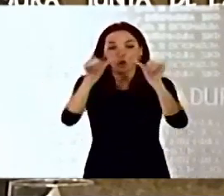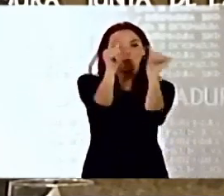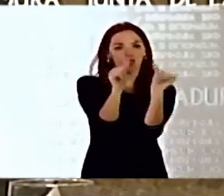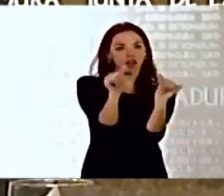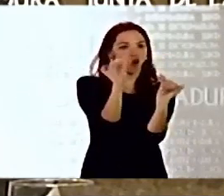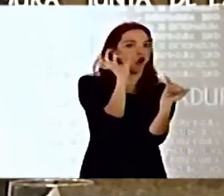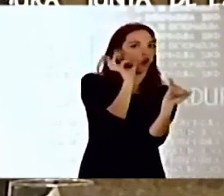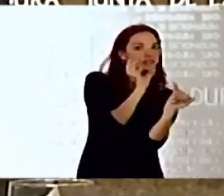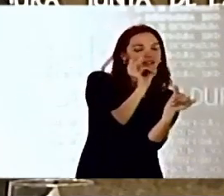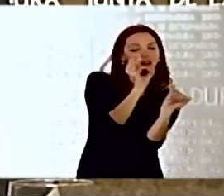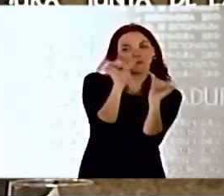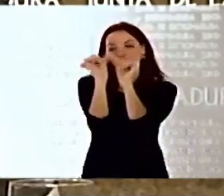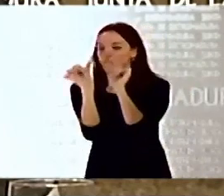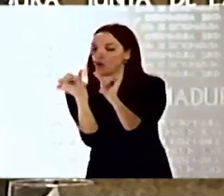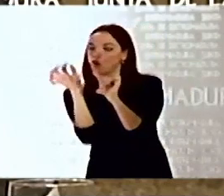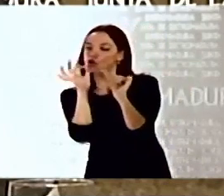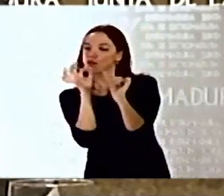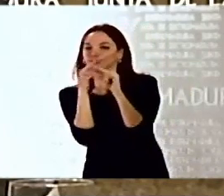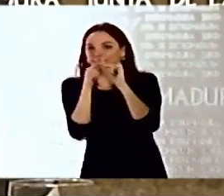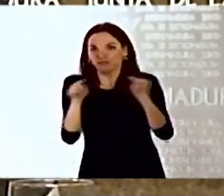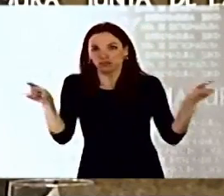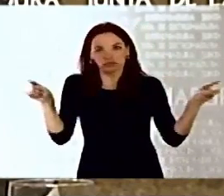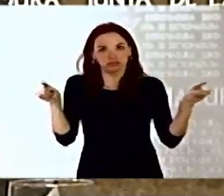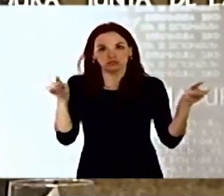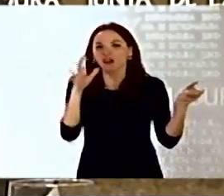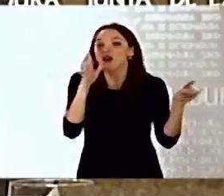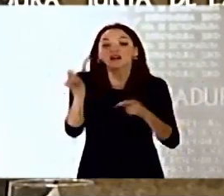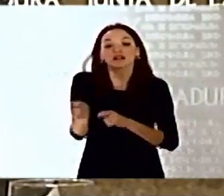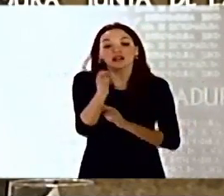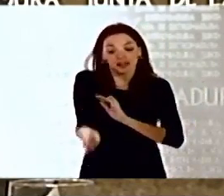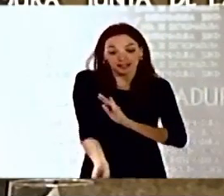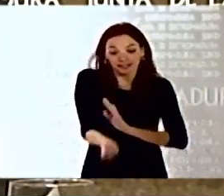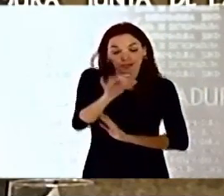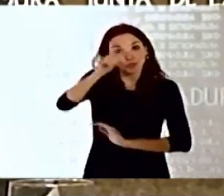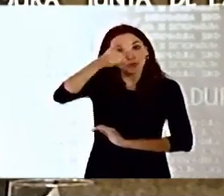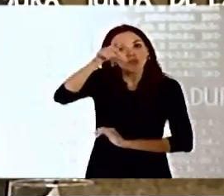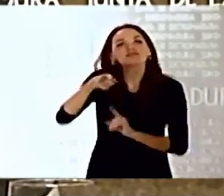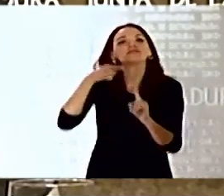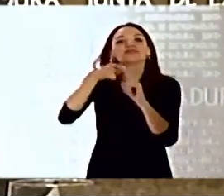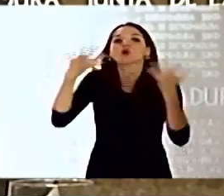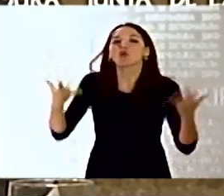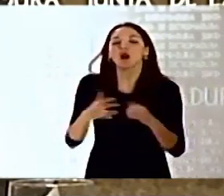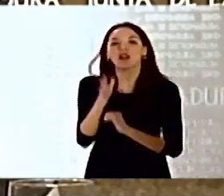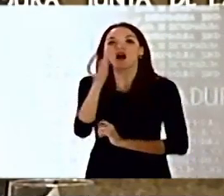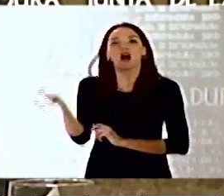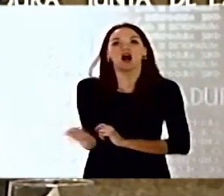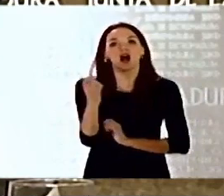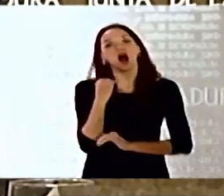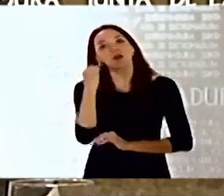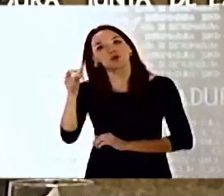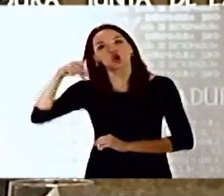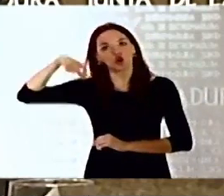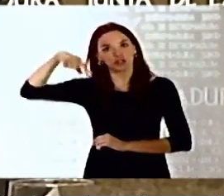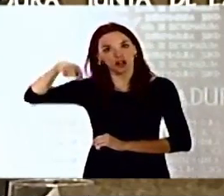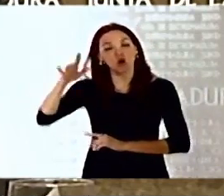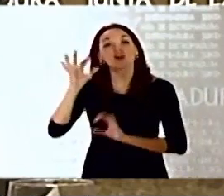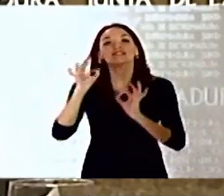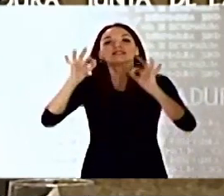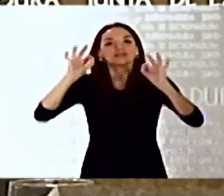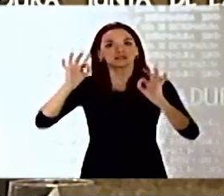Este regadío está destinado a de apoyo por riego con goteo al